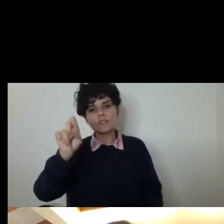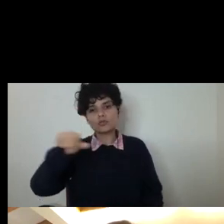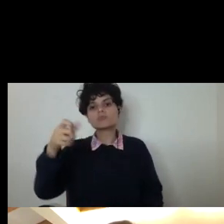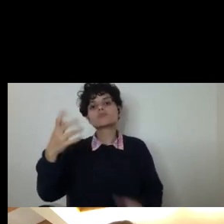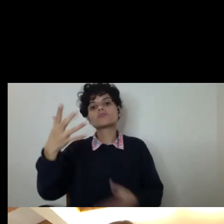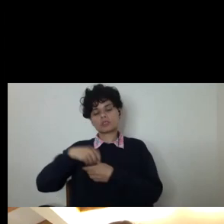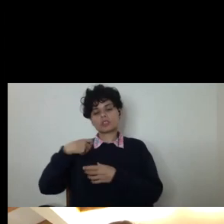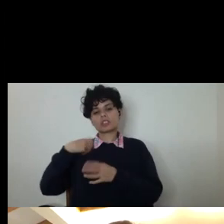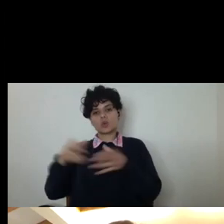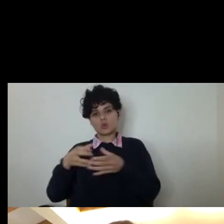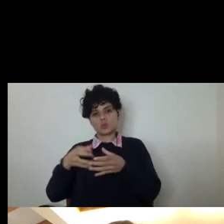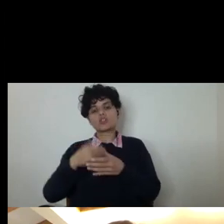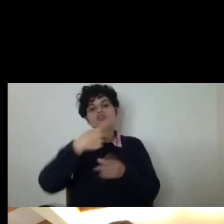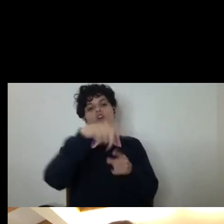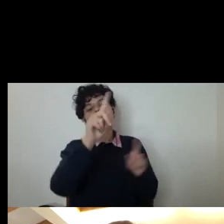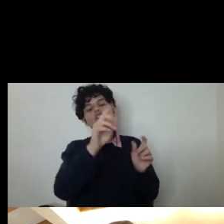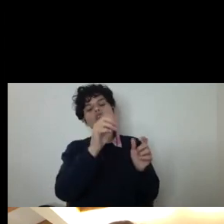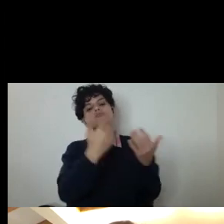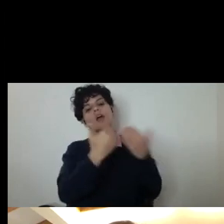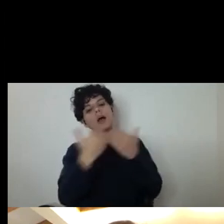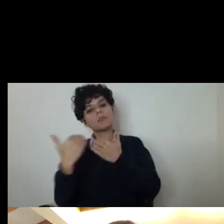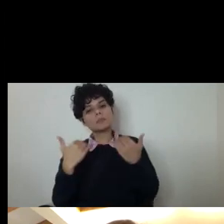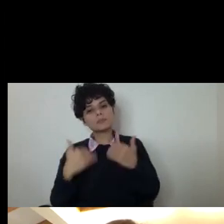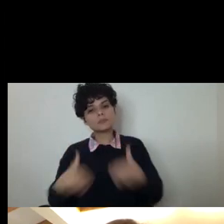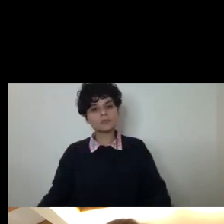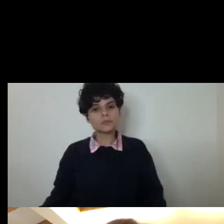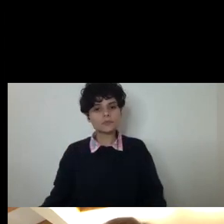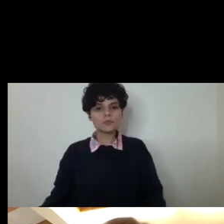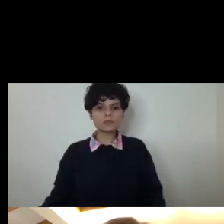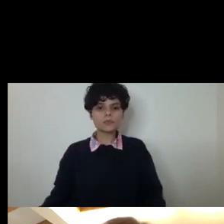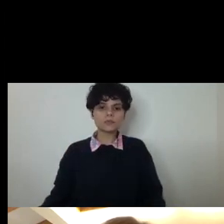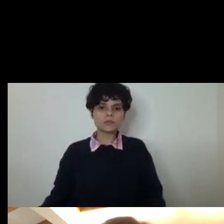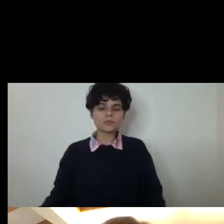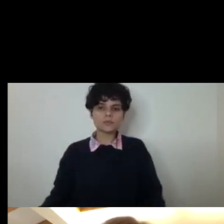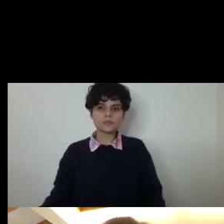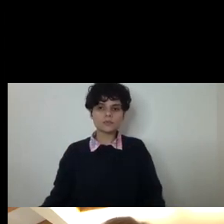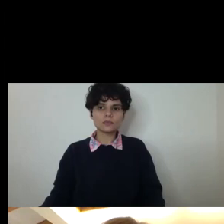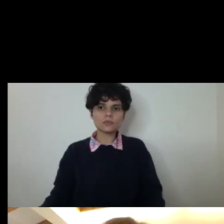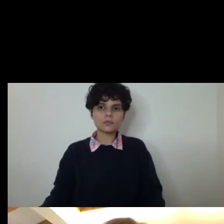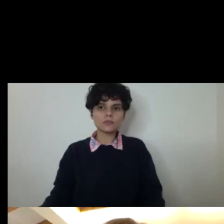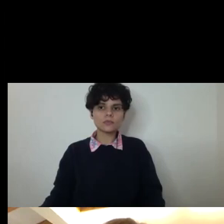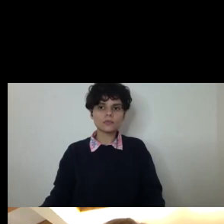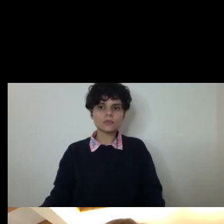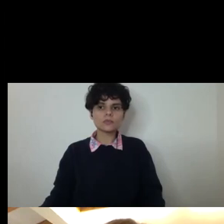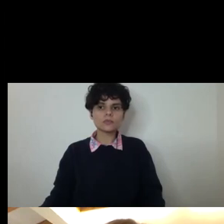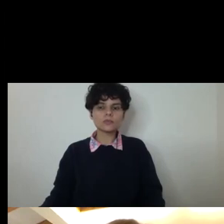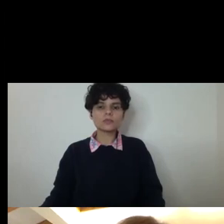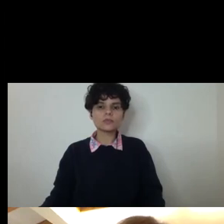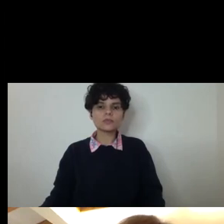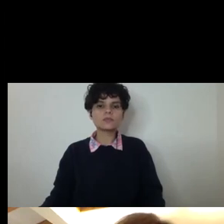con colaboradores Stephen Hartel, y el último trabajo yo creo que de Andrés Kuhn, y